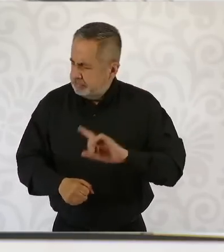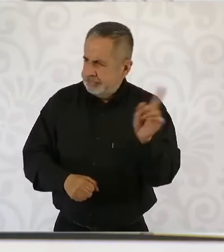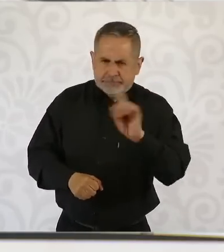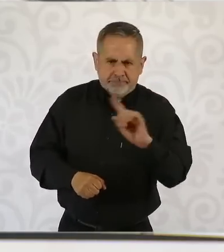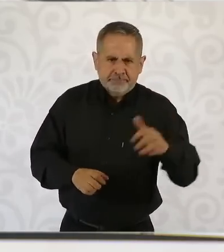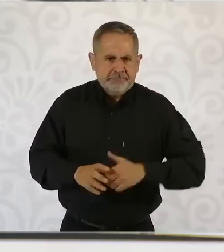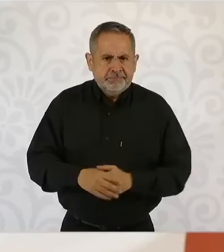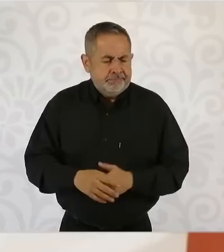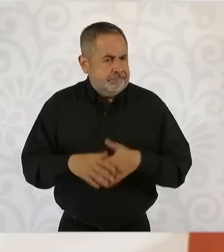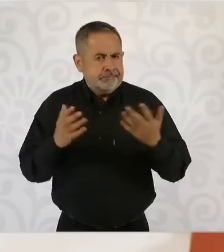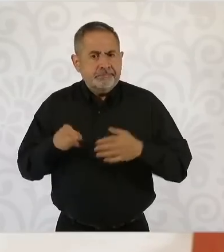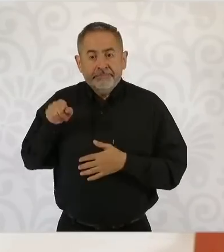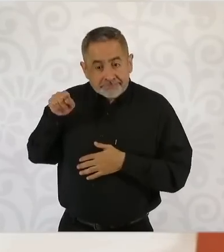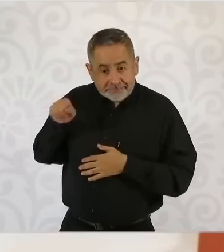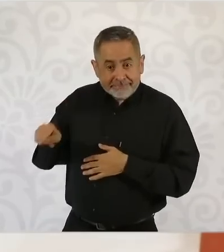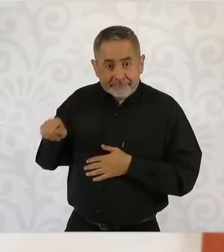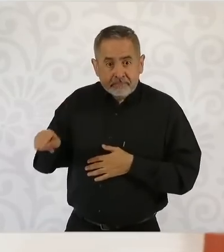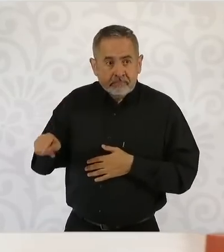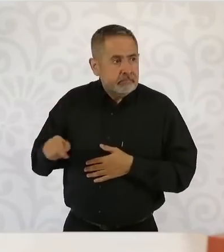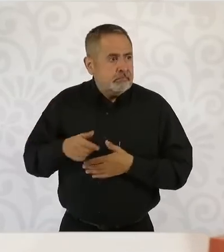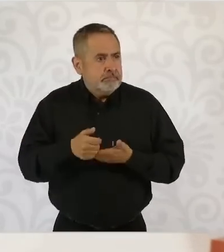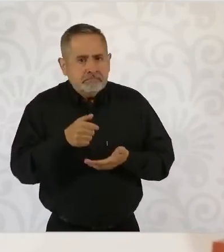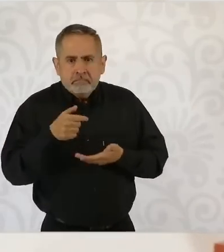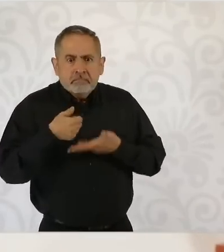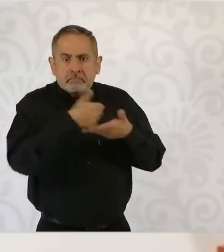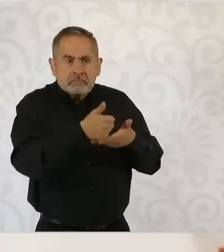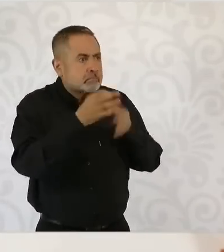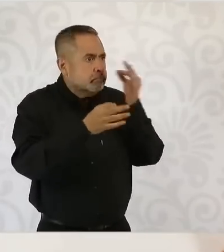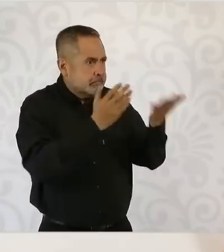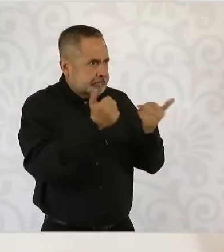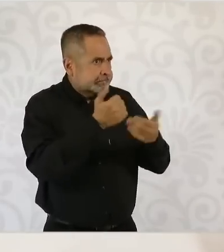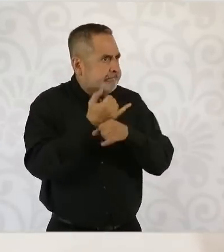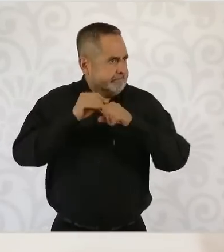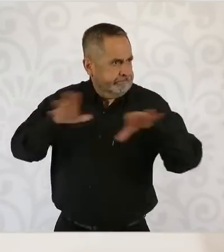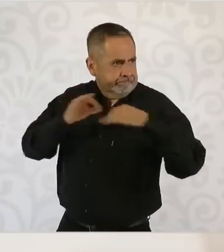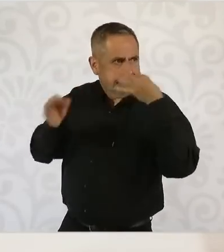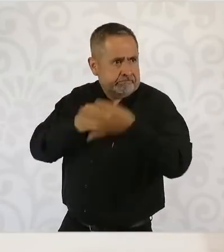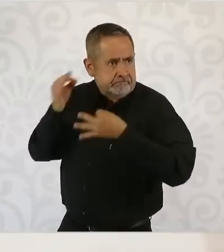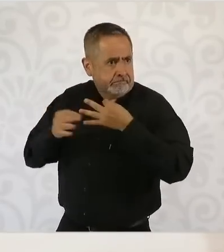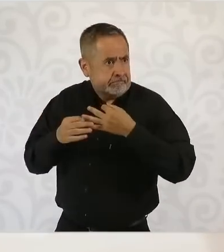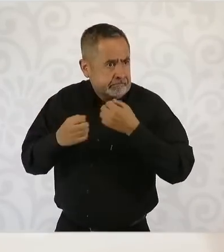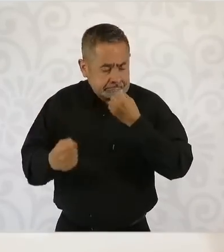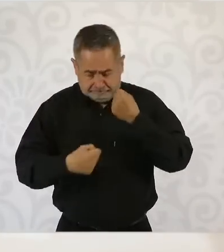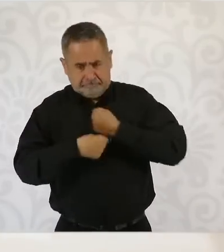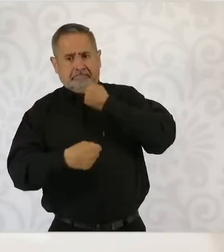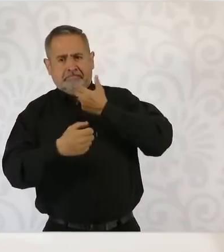Que además, entre otras cosas, lo que ha hecho es informar.